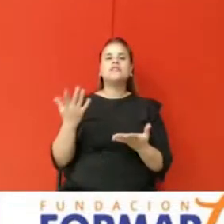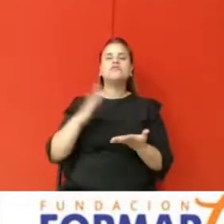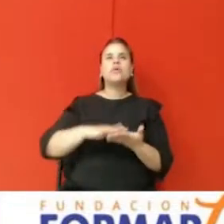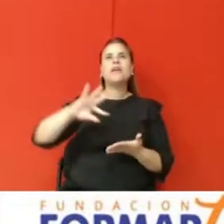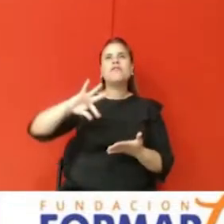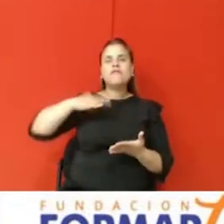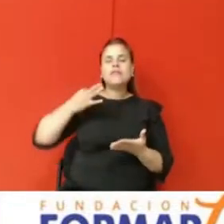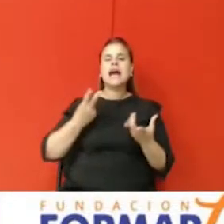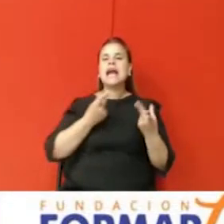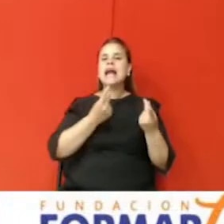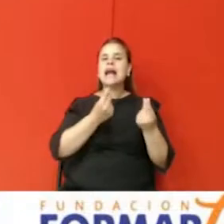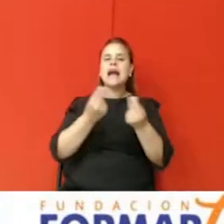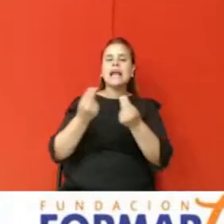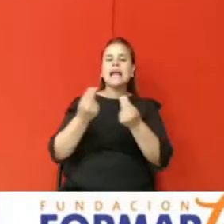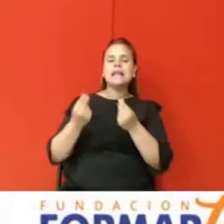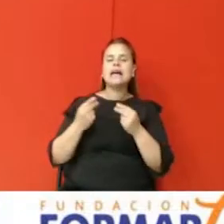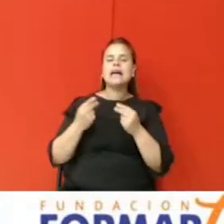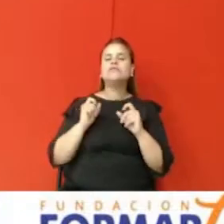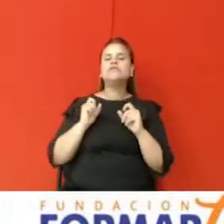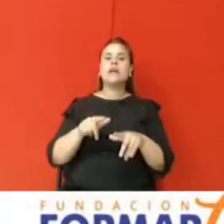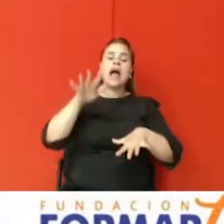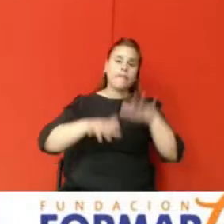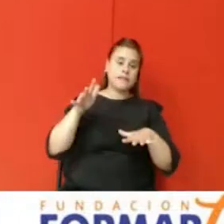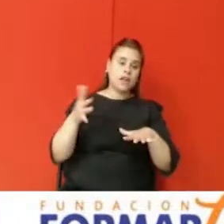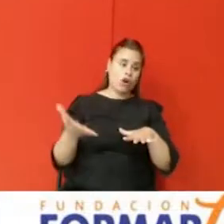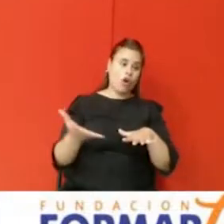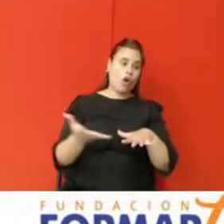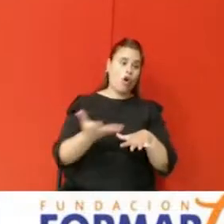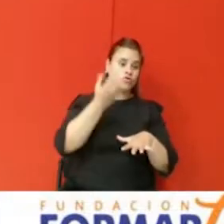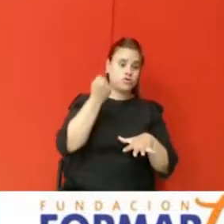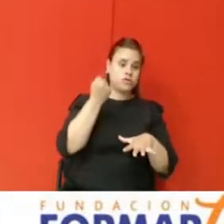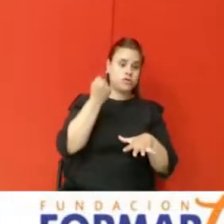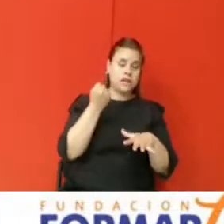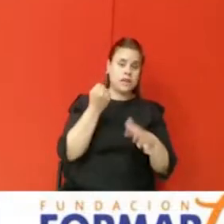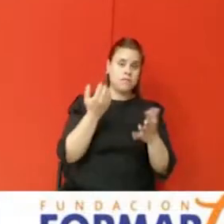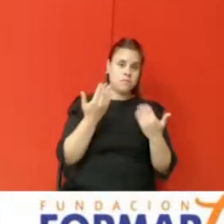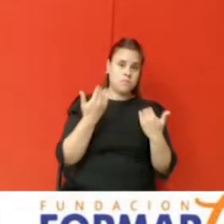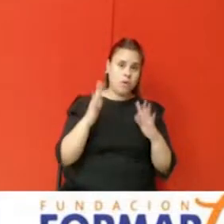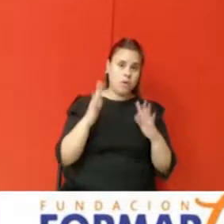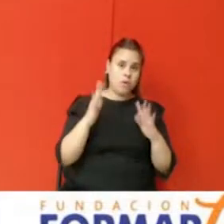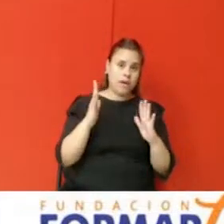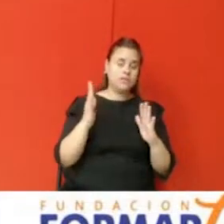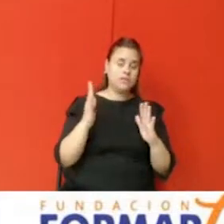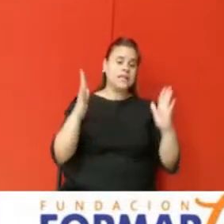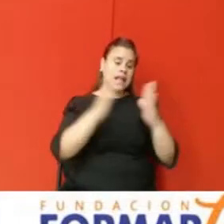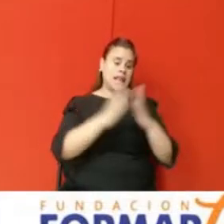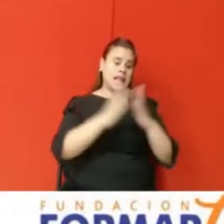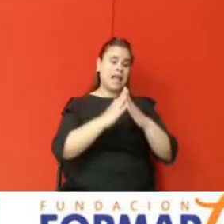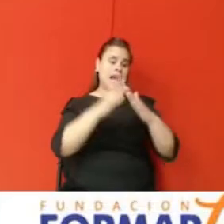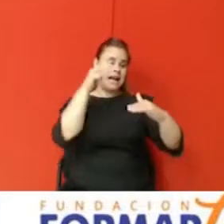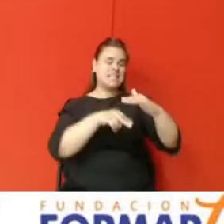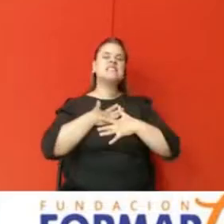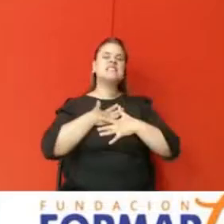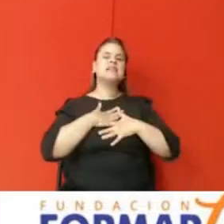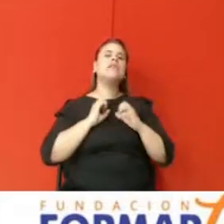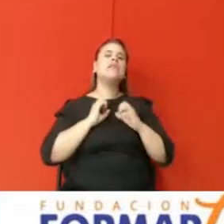muchos pacientes lo logran o lo desean estando en su domicilio, así que partamos de esa base. La atención